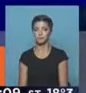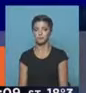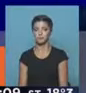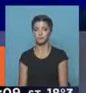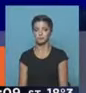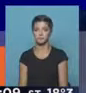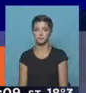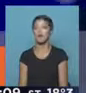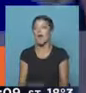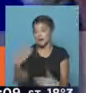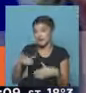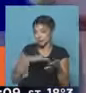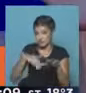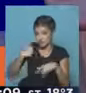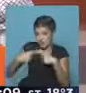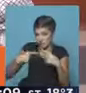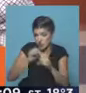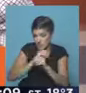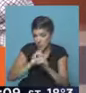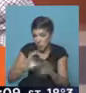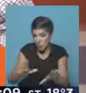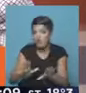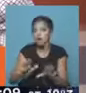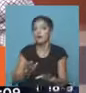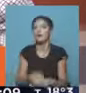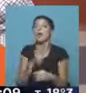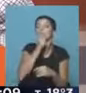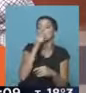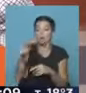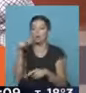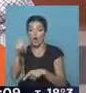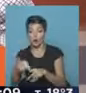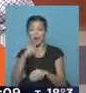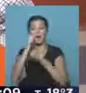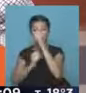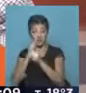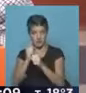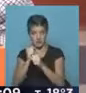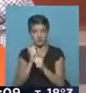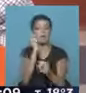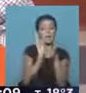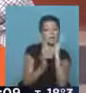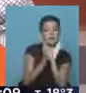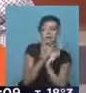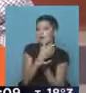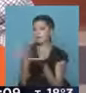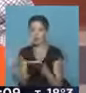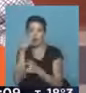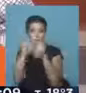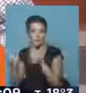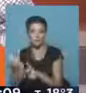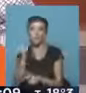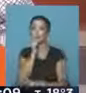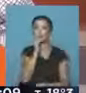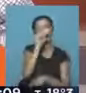agravándose, evidentemente, porque la robótica continúa, el reemplazo de mano de obra humana por robots,